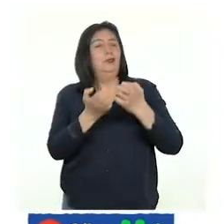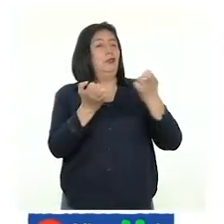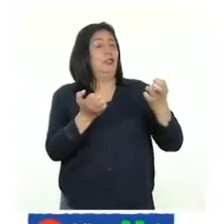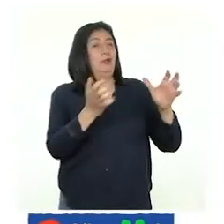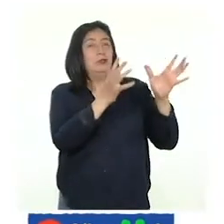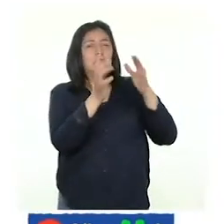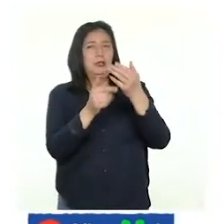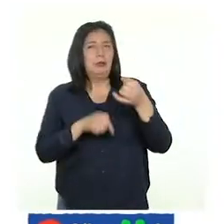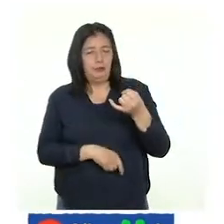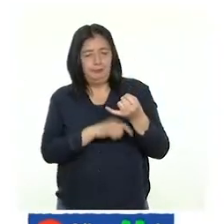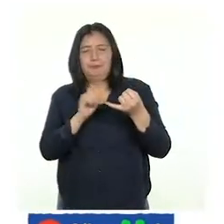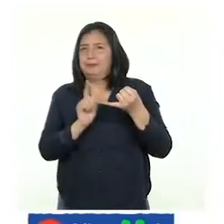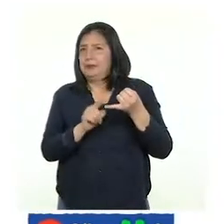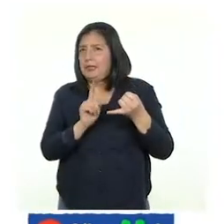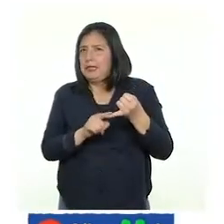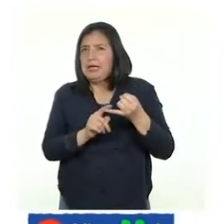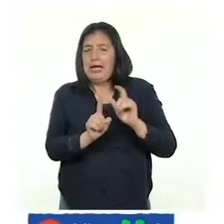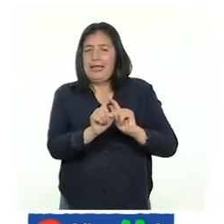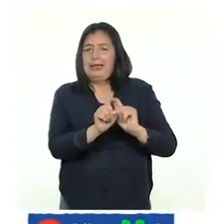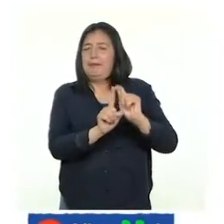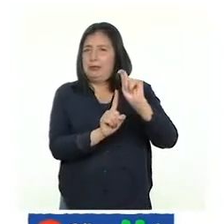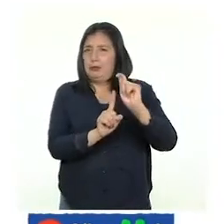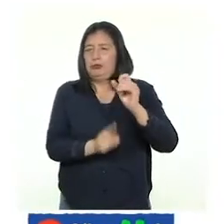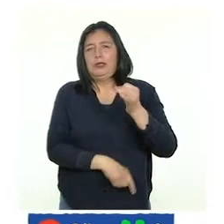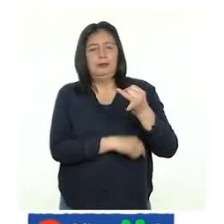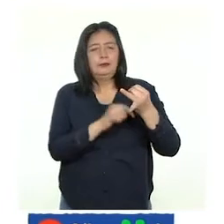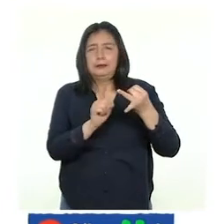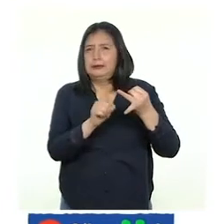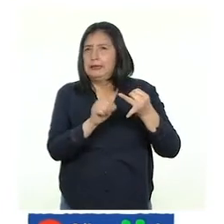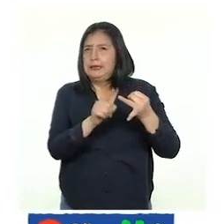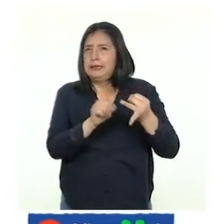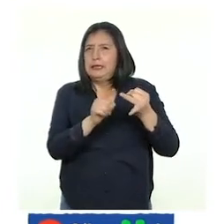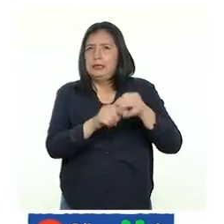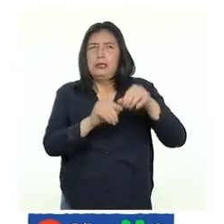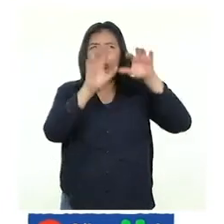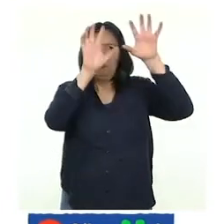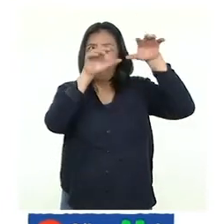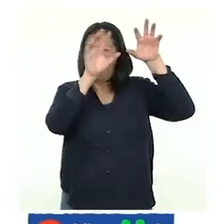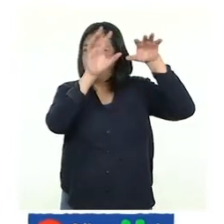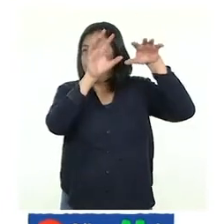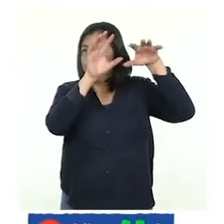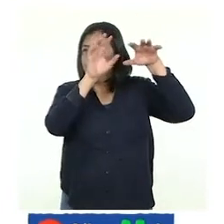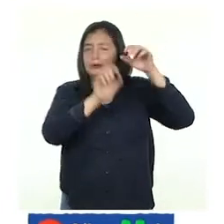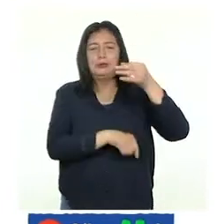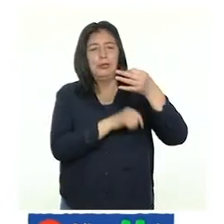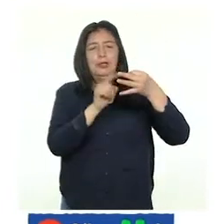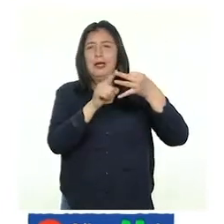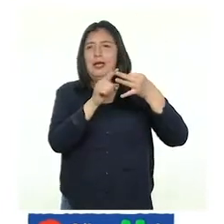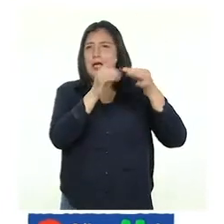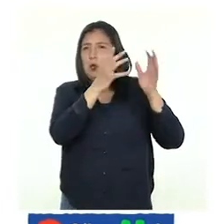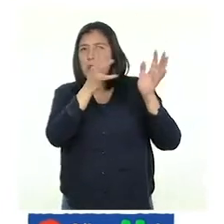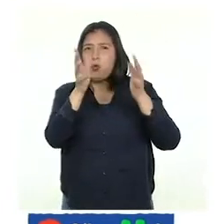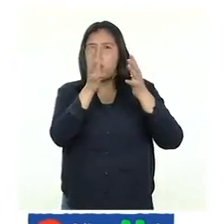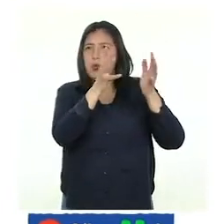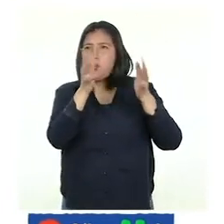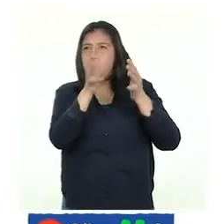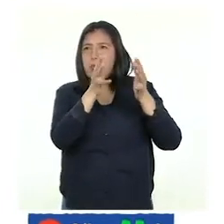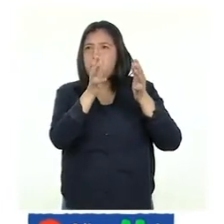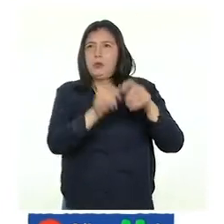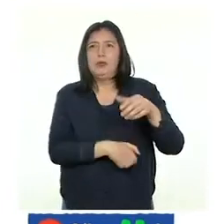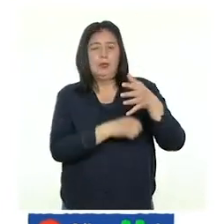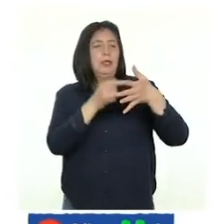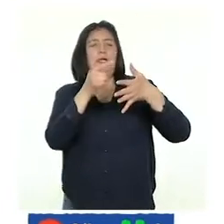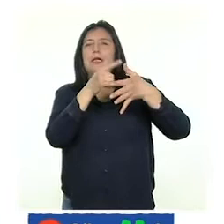del clima son la temperatura, las precipitaciones, el viento, la